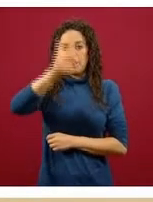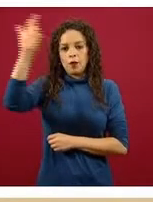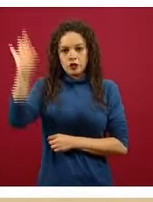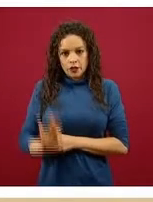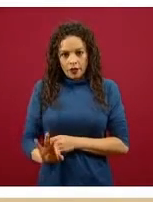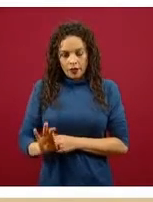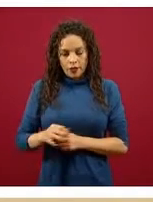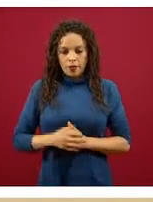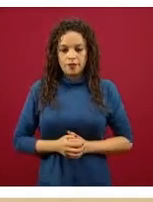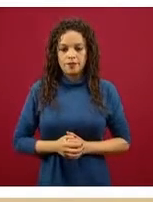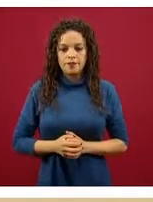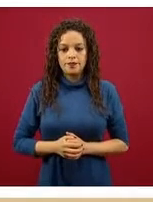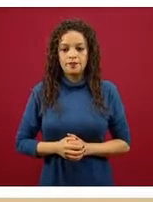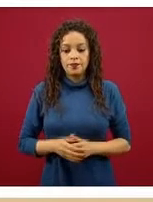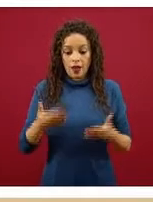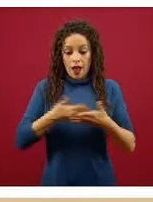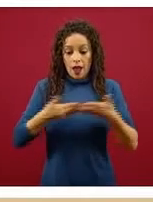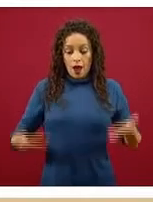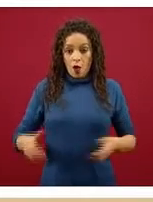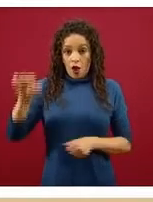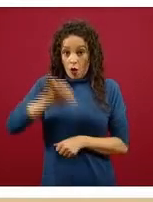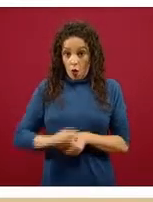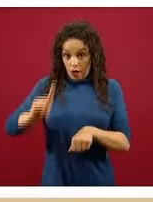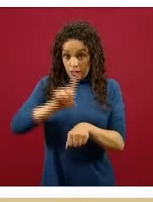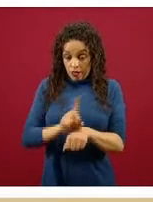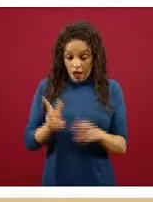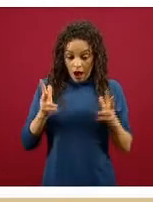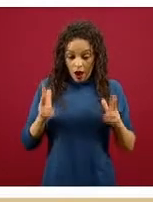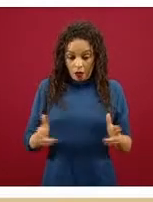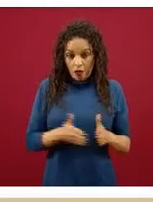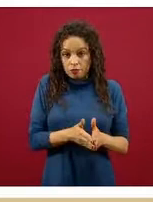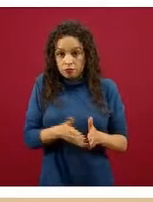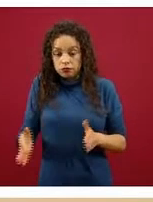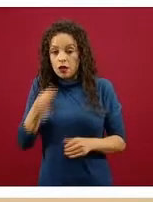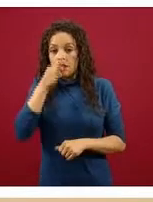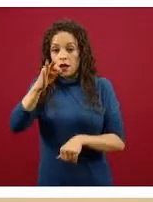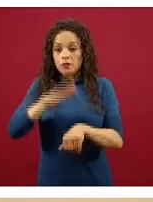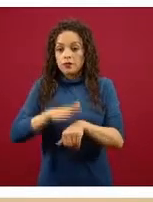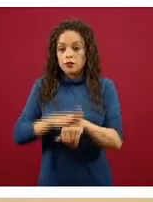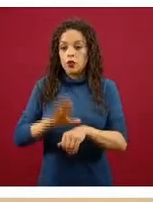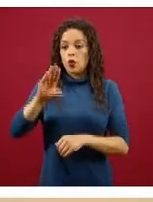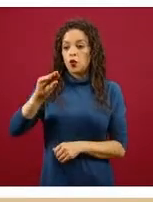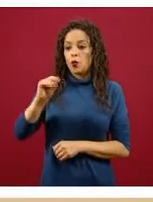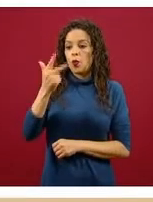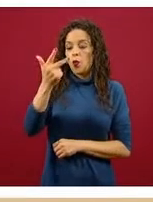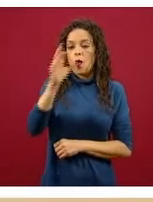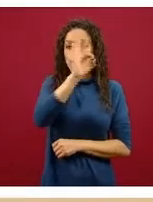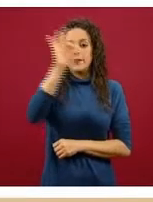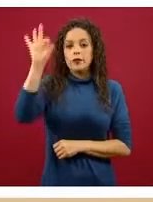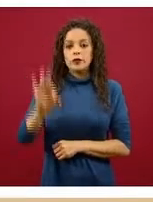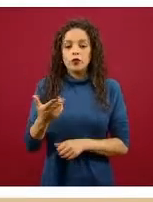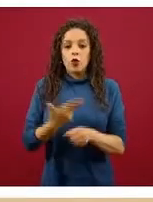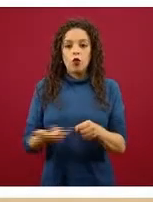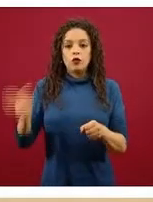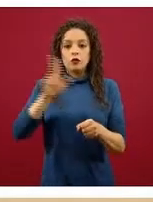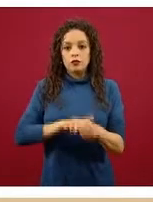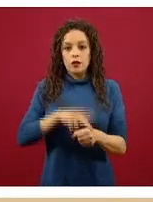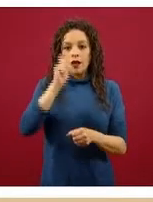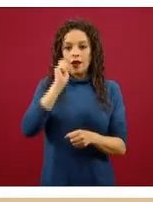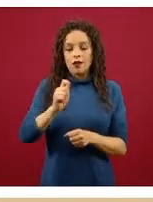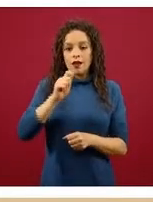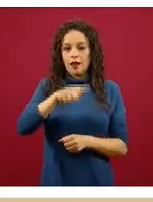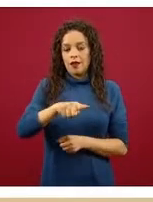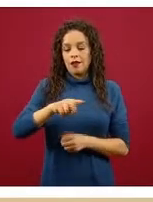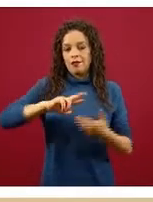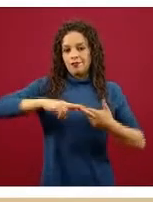actualmente para el corte de este día notificaron el 98 por ciento de los hospitales de la red de irak